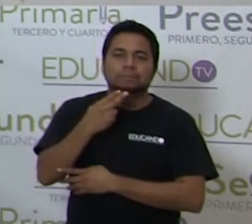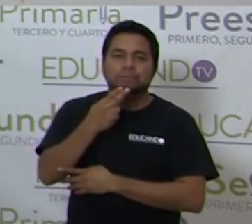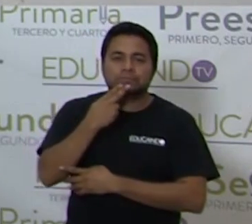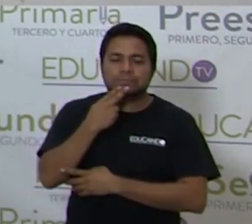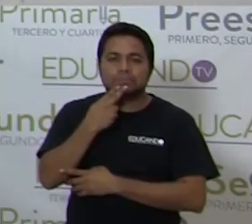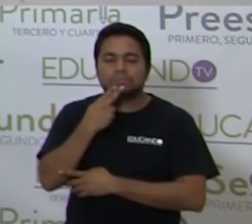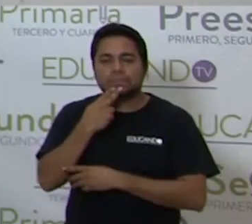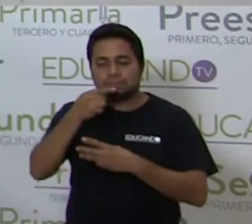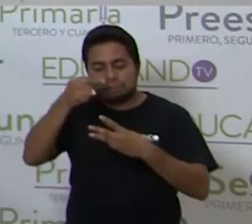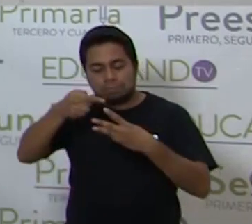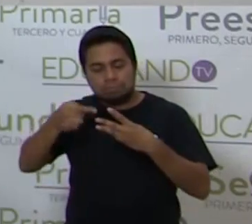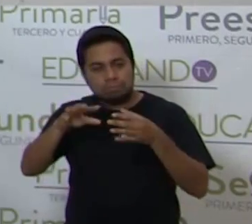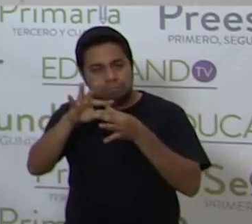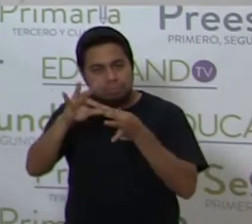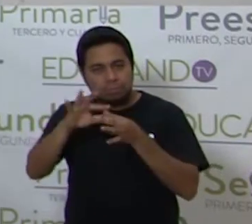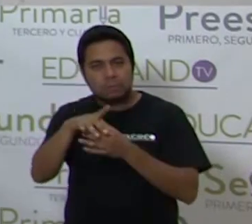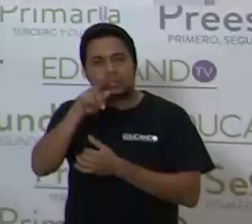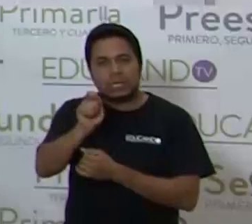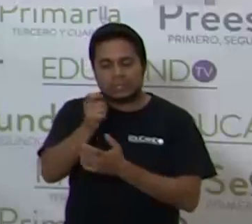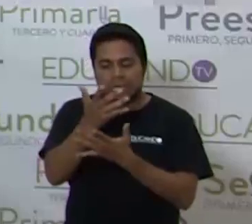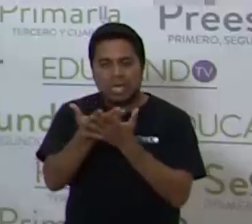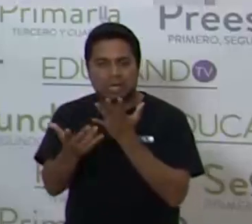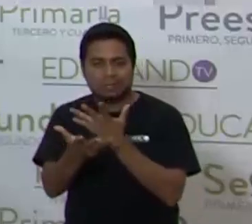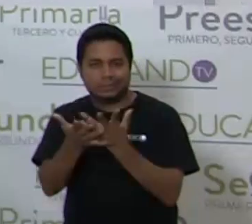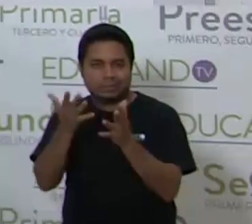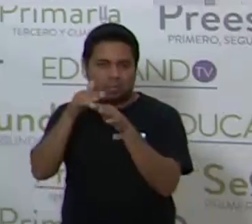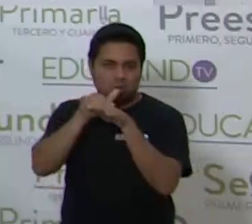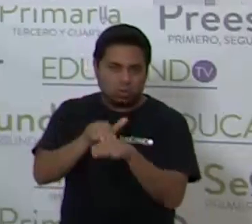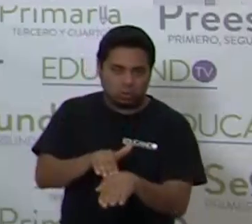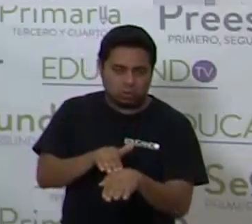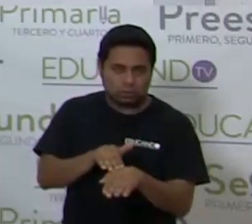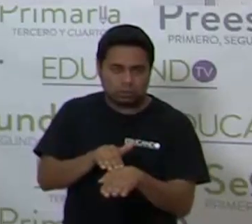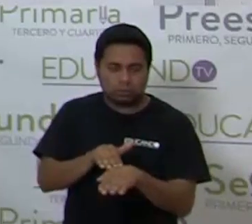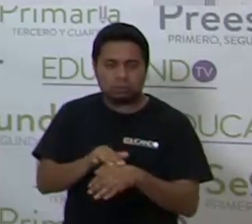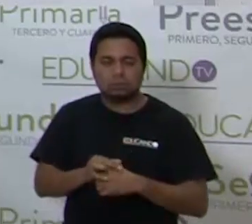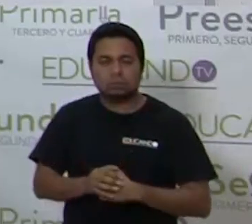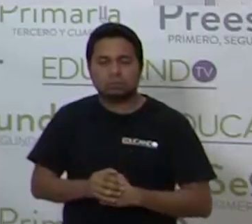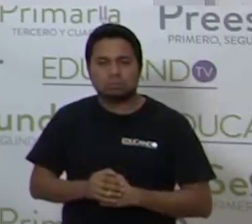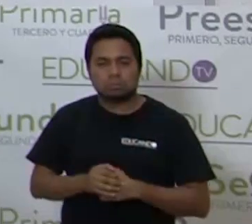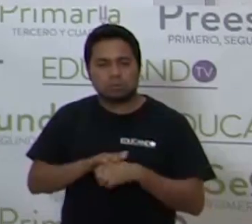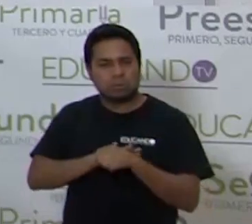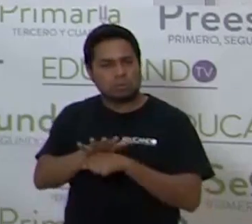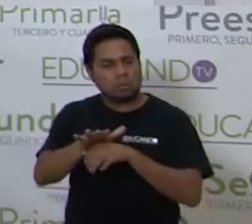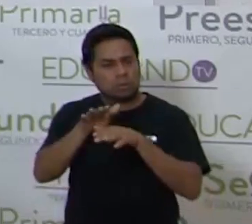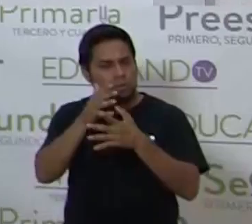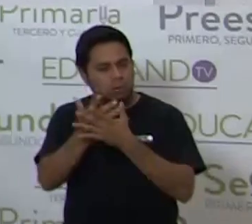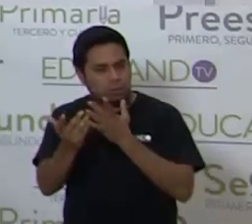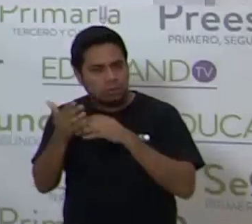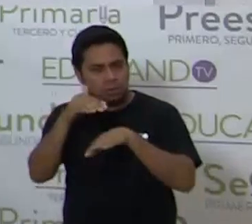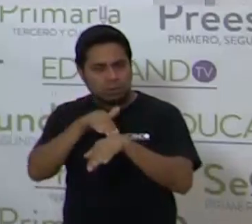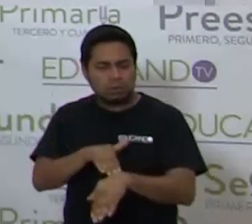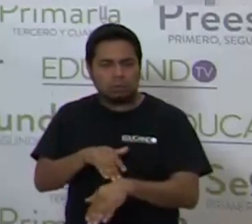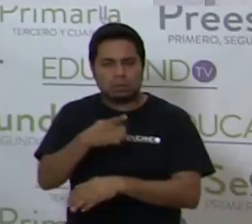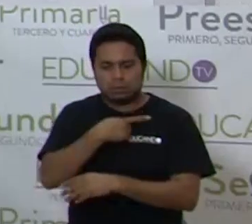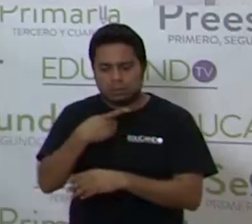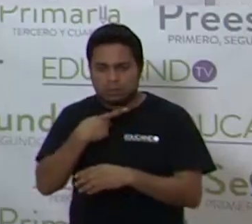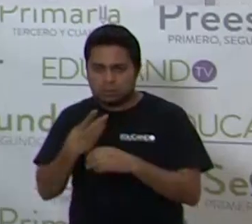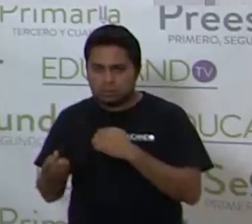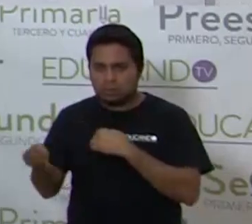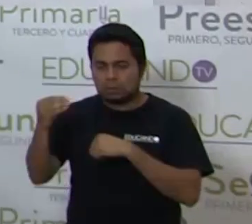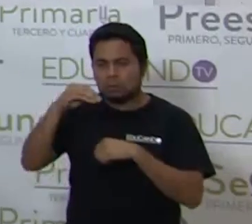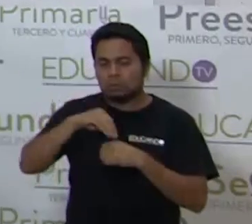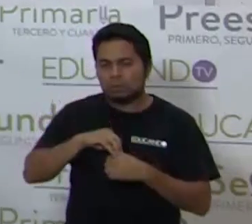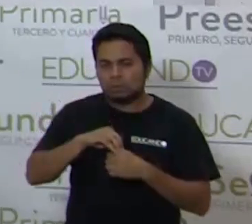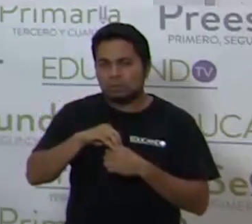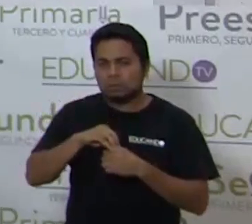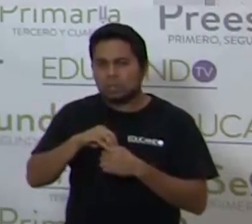instrucción son acciones. ¿Bien? Son acciones y estas acciones deben de llevar a